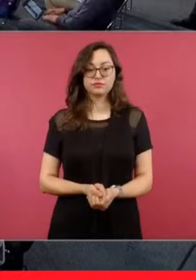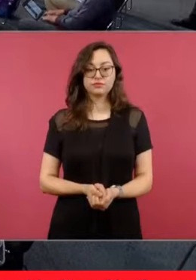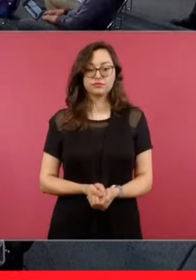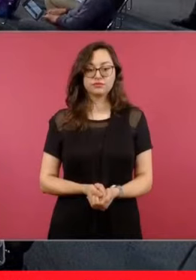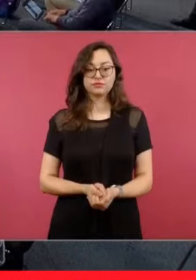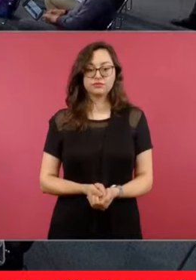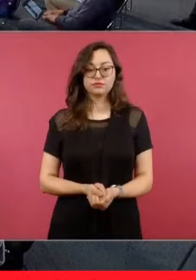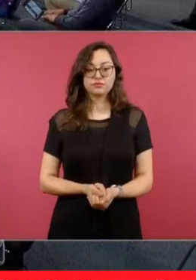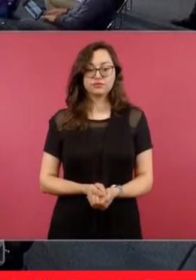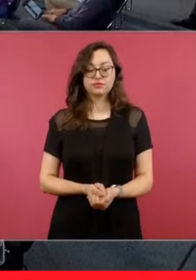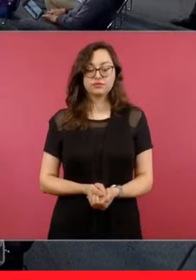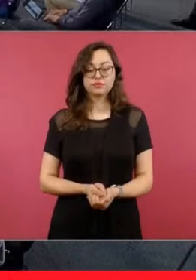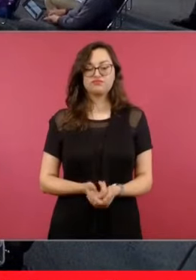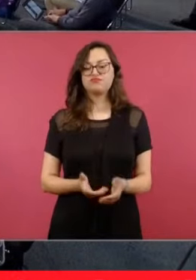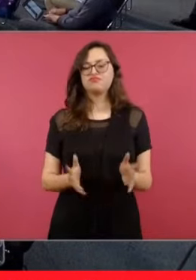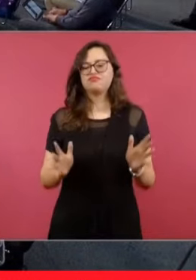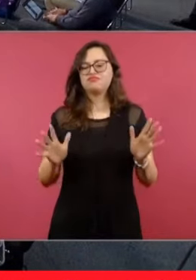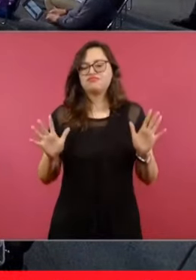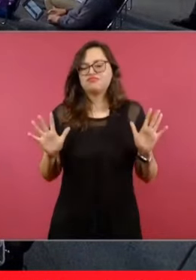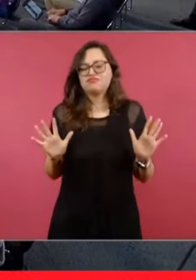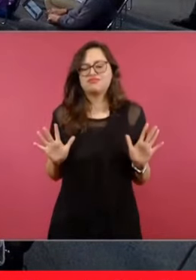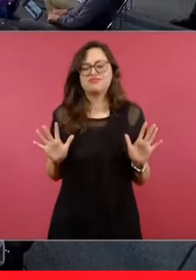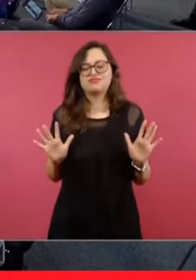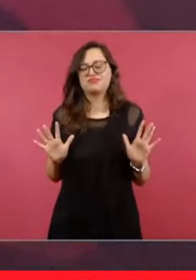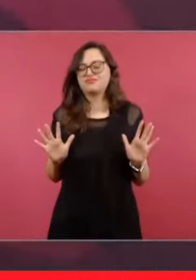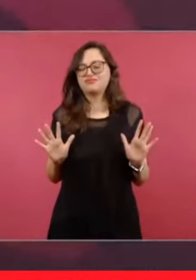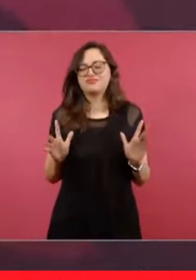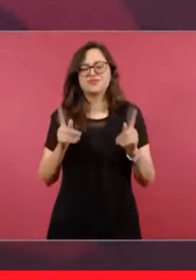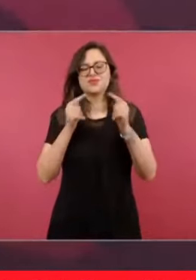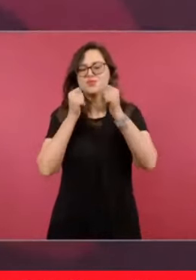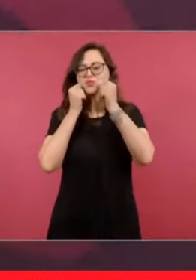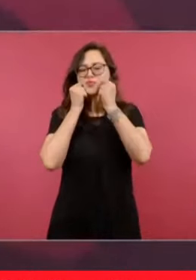bueno haya sido como haya sido